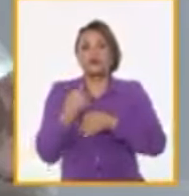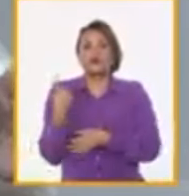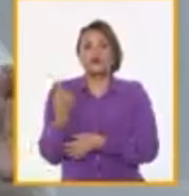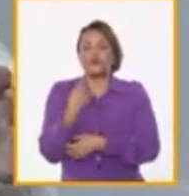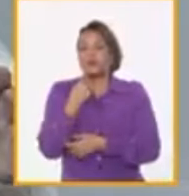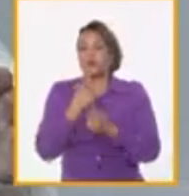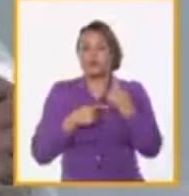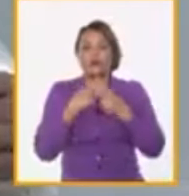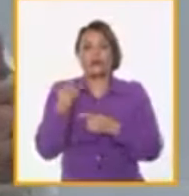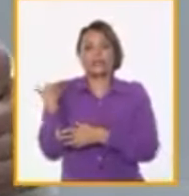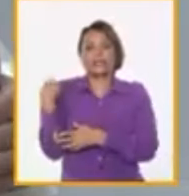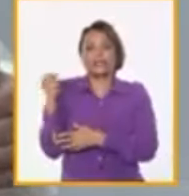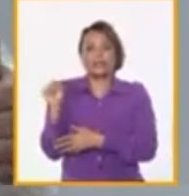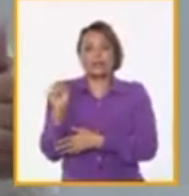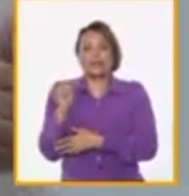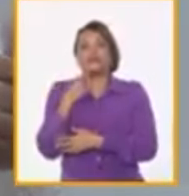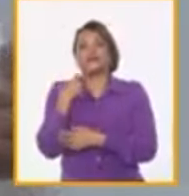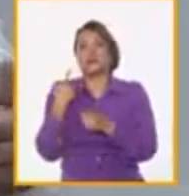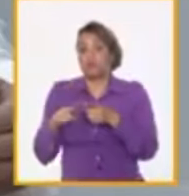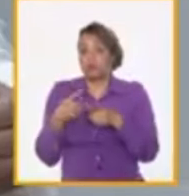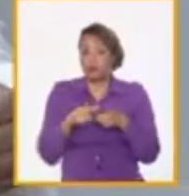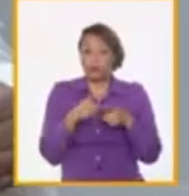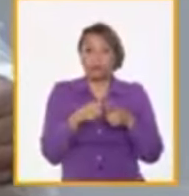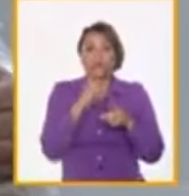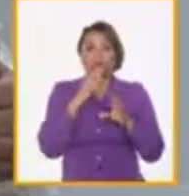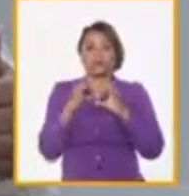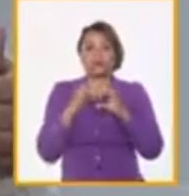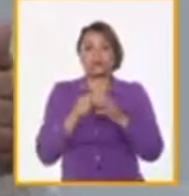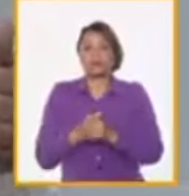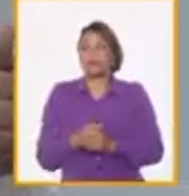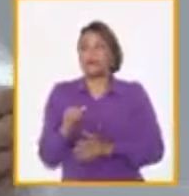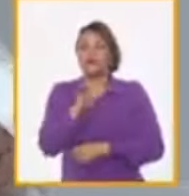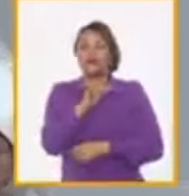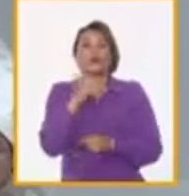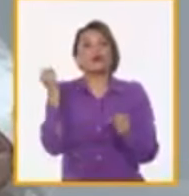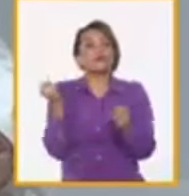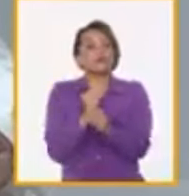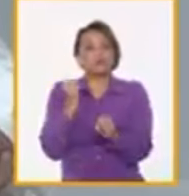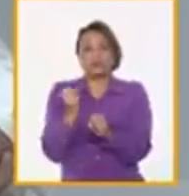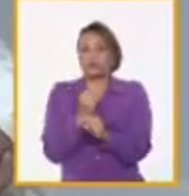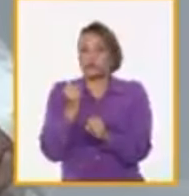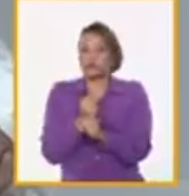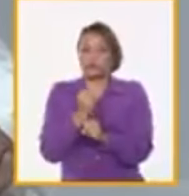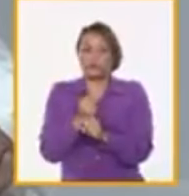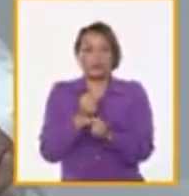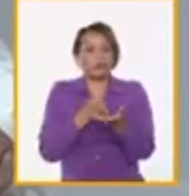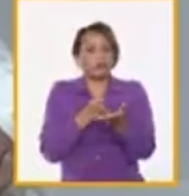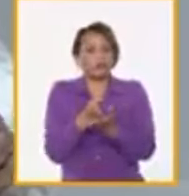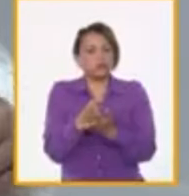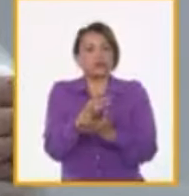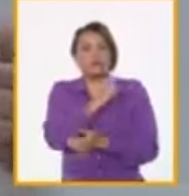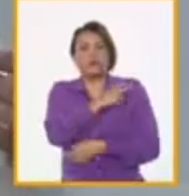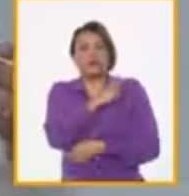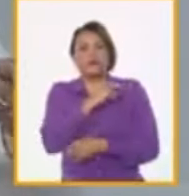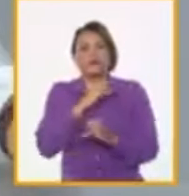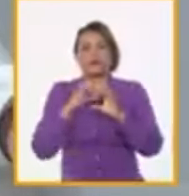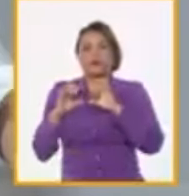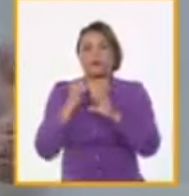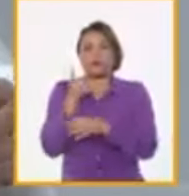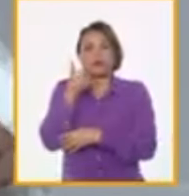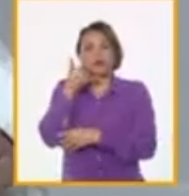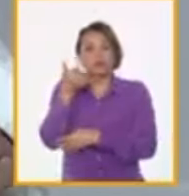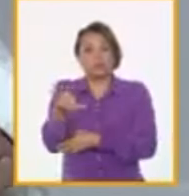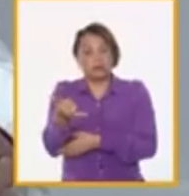nos faltan muchas cosas para comunicar, estamos haciendo un trabajo con nuestra dirección de comunicación para tratar de